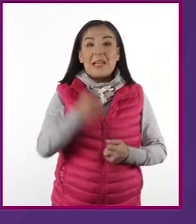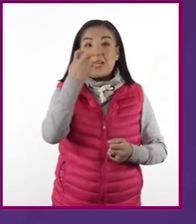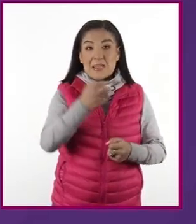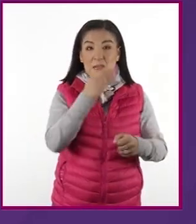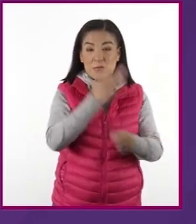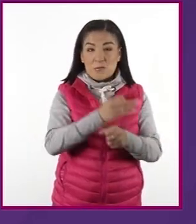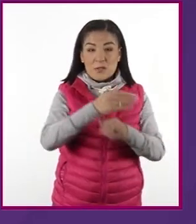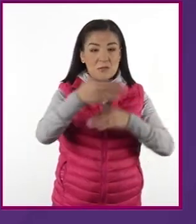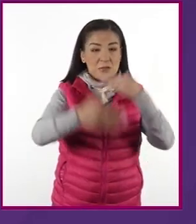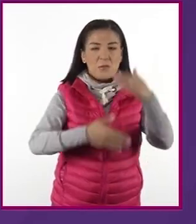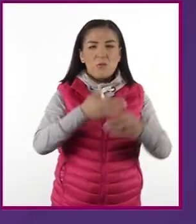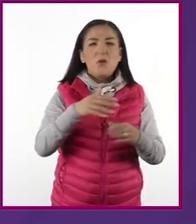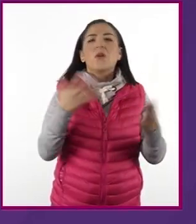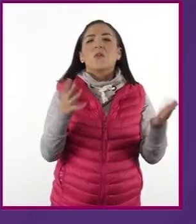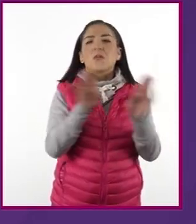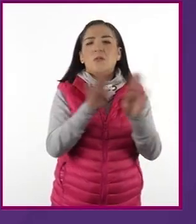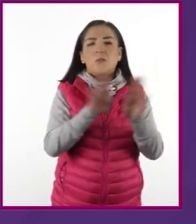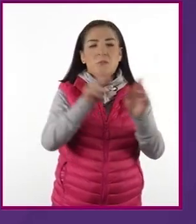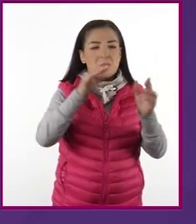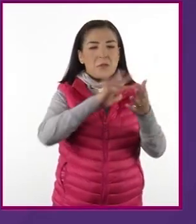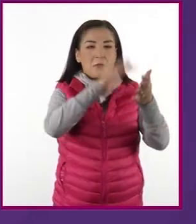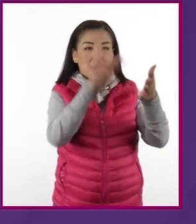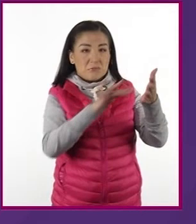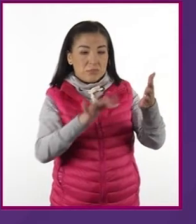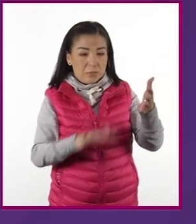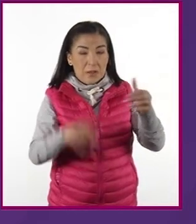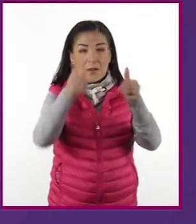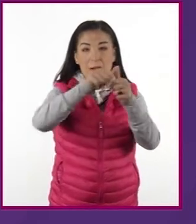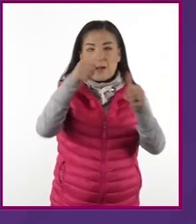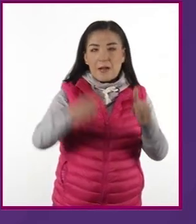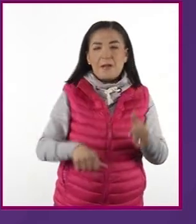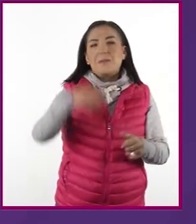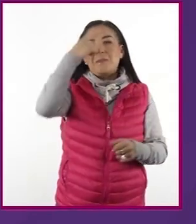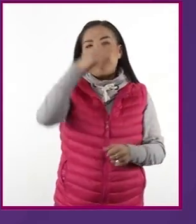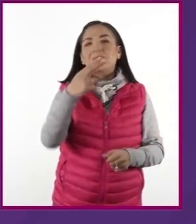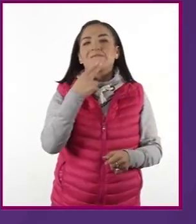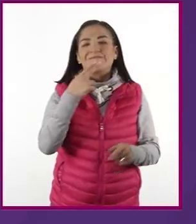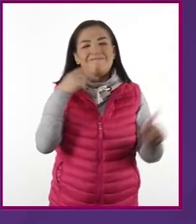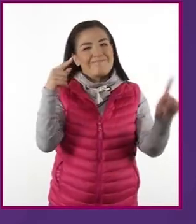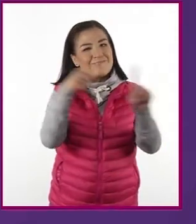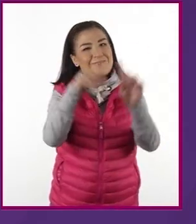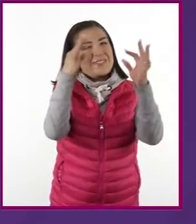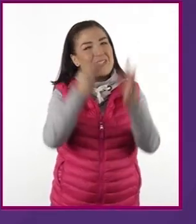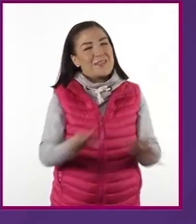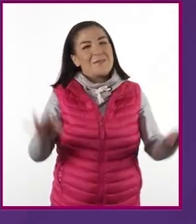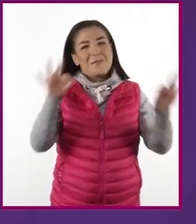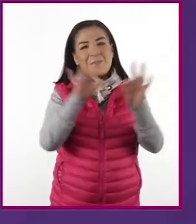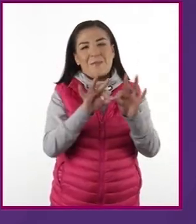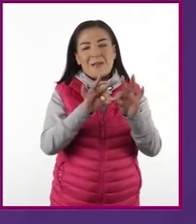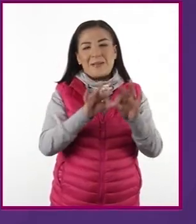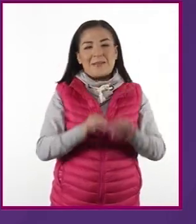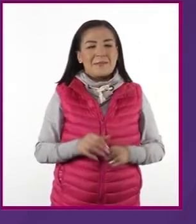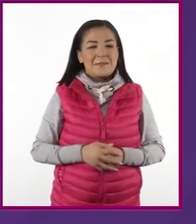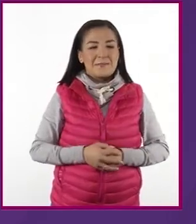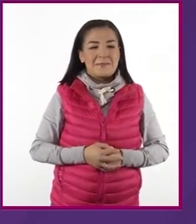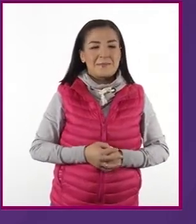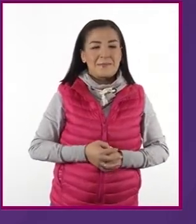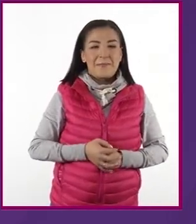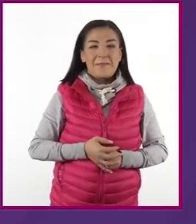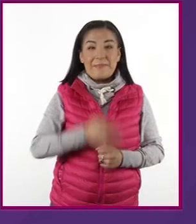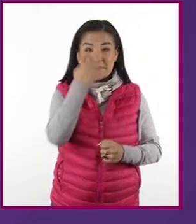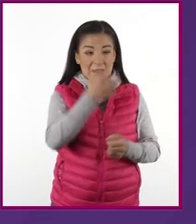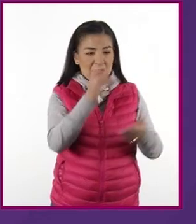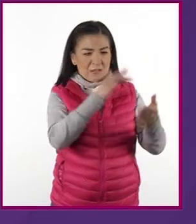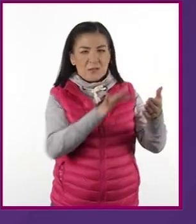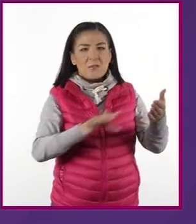arte han servido de punta de lanza. La lectura de estos textos exige amplitud